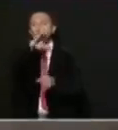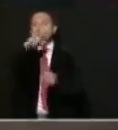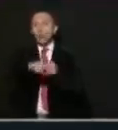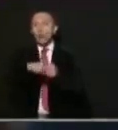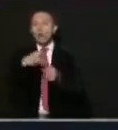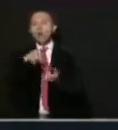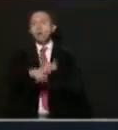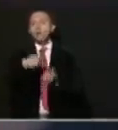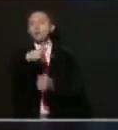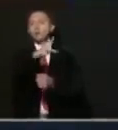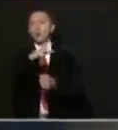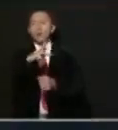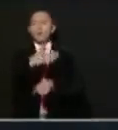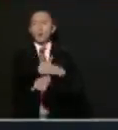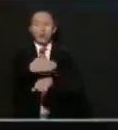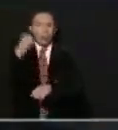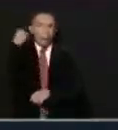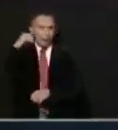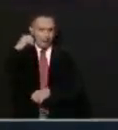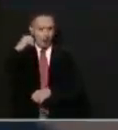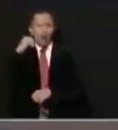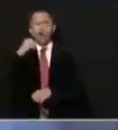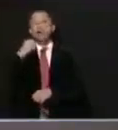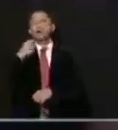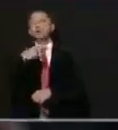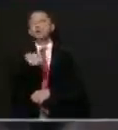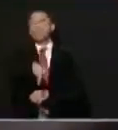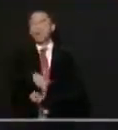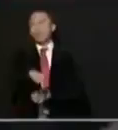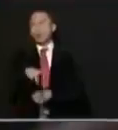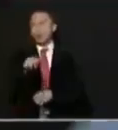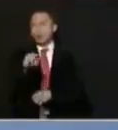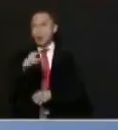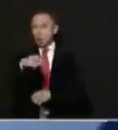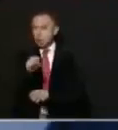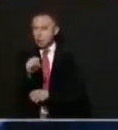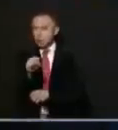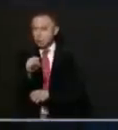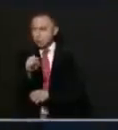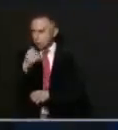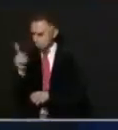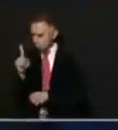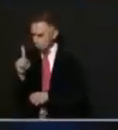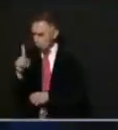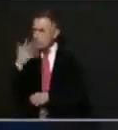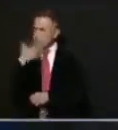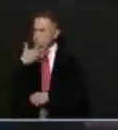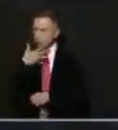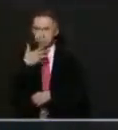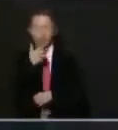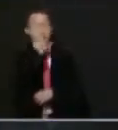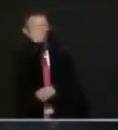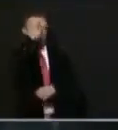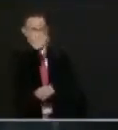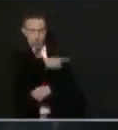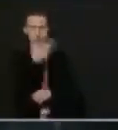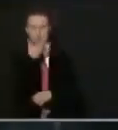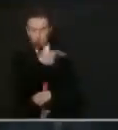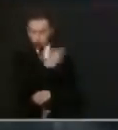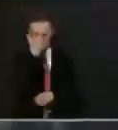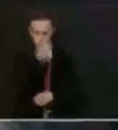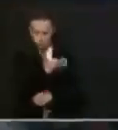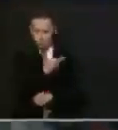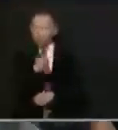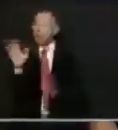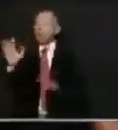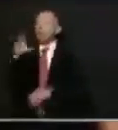Madero, Oaxaca. Okay. Ellos son nahuas. Ok. Sí. No, son zapotecos. Perdón, son zapotecos. Sí. Discúlpeme, sí, son zapotecos. No se apure. Pero, es que